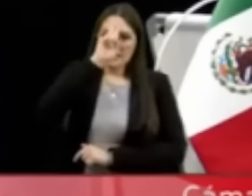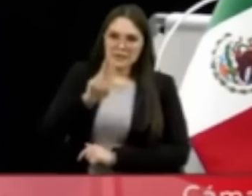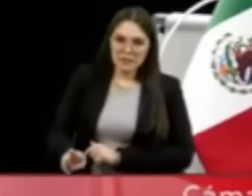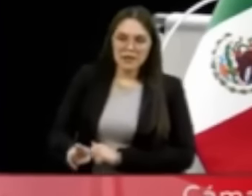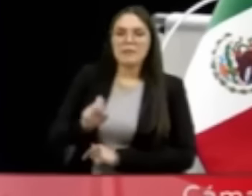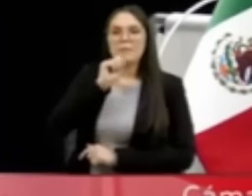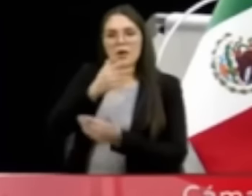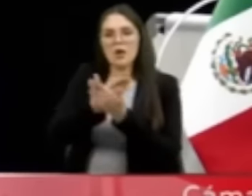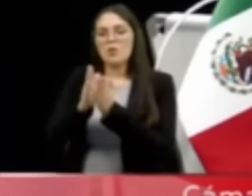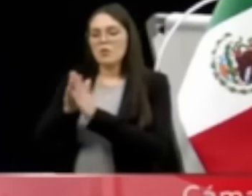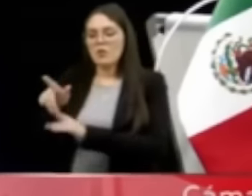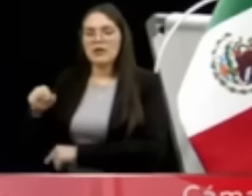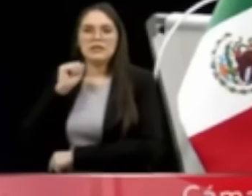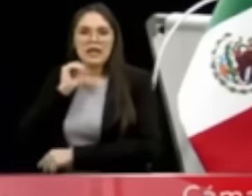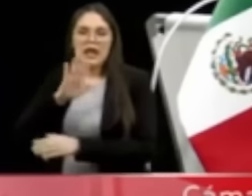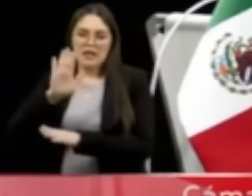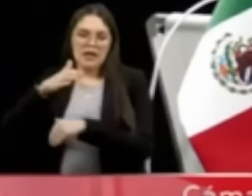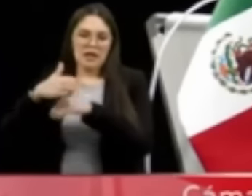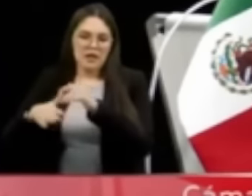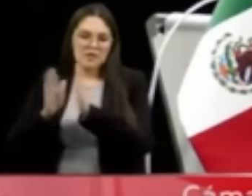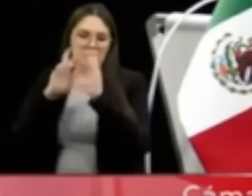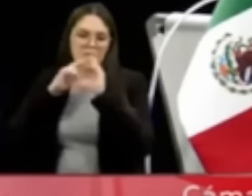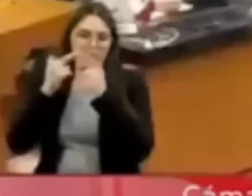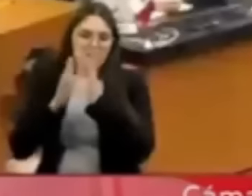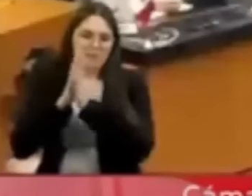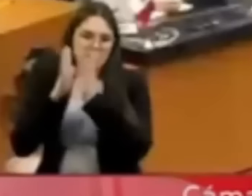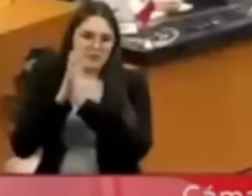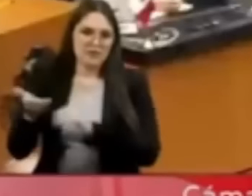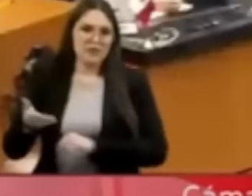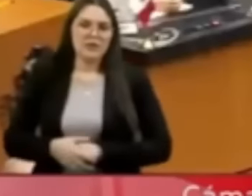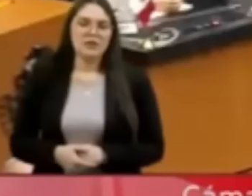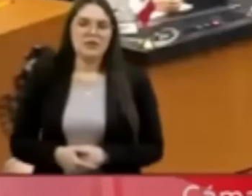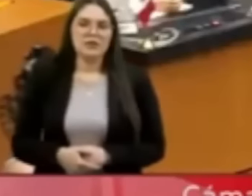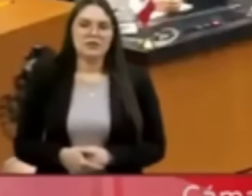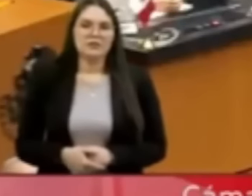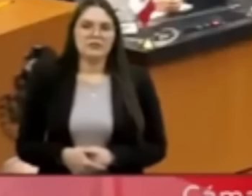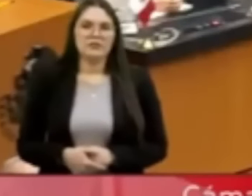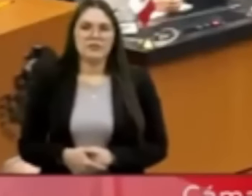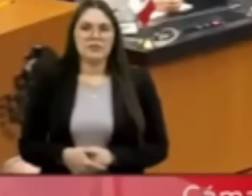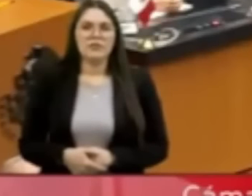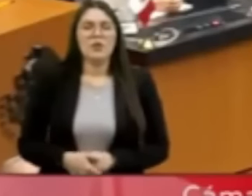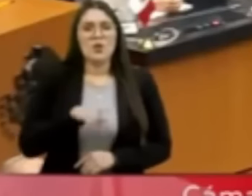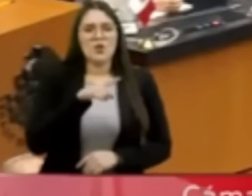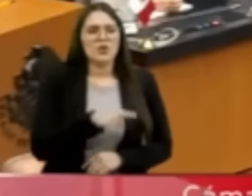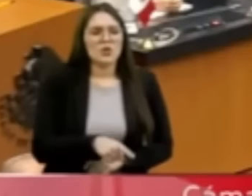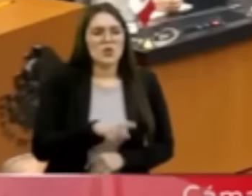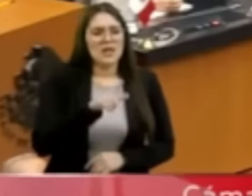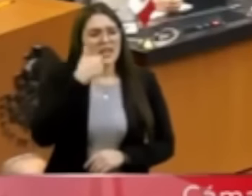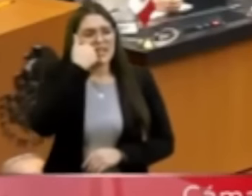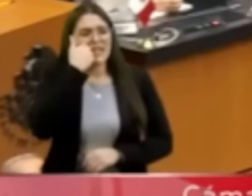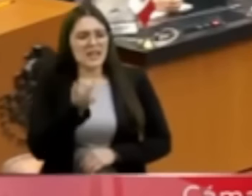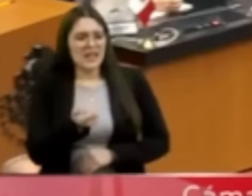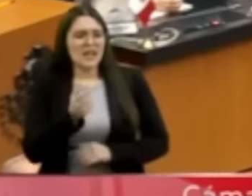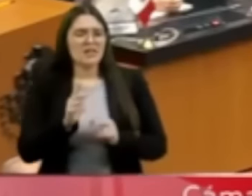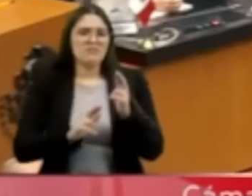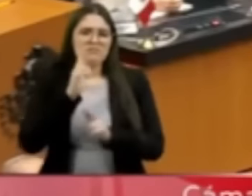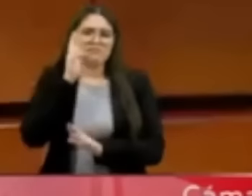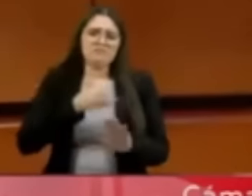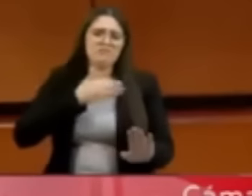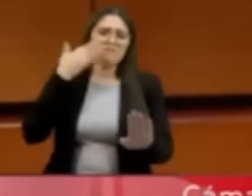que concluya su intervención. Lo más antidemocrático es pretender linchar a un legislador por ejercer su